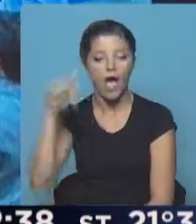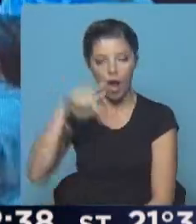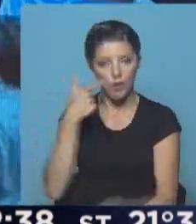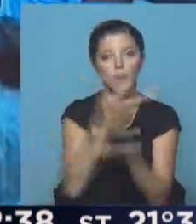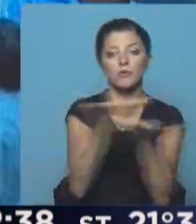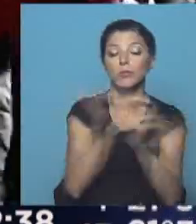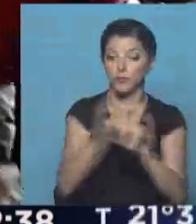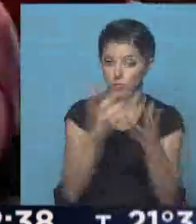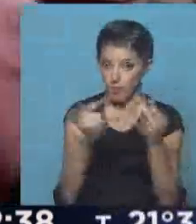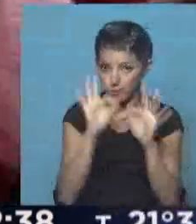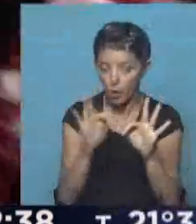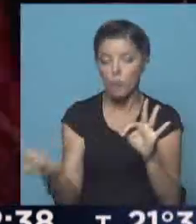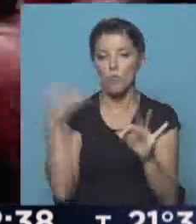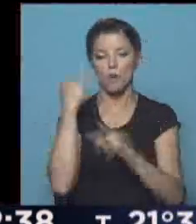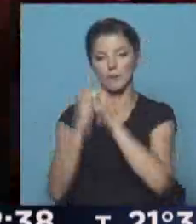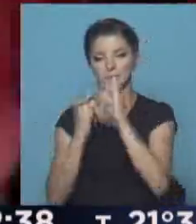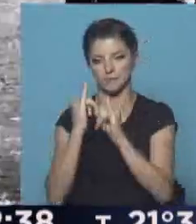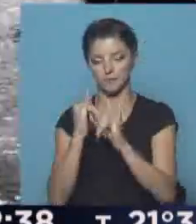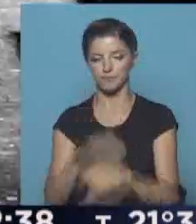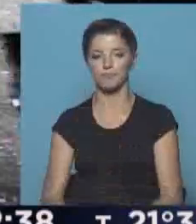después analizamos.